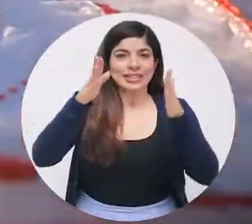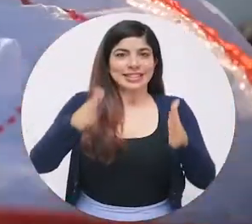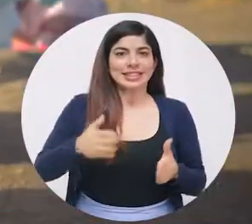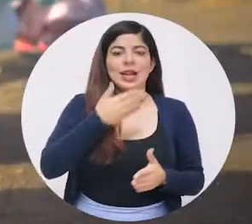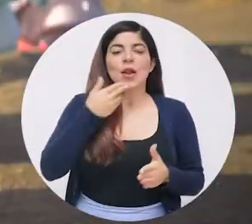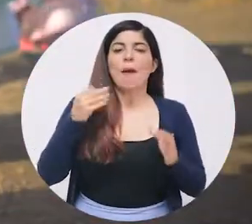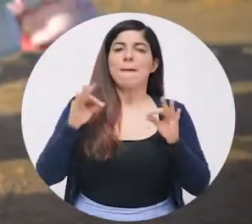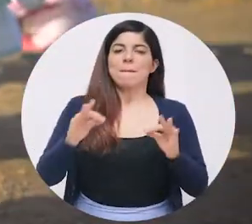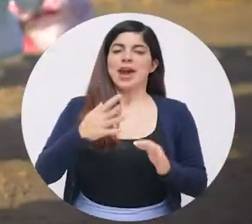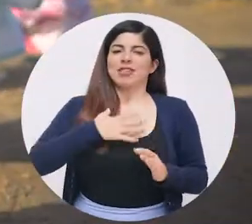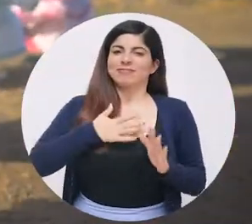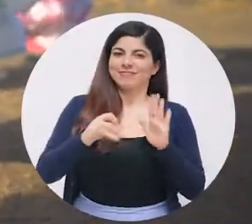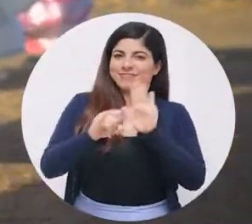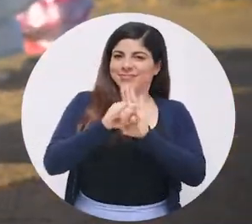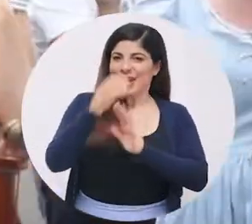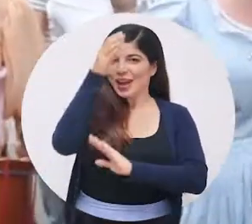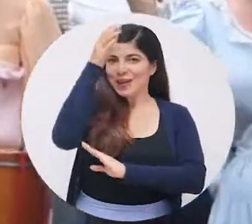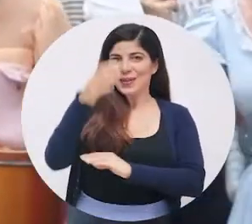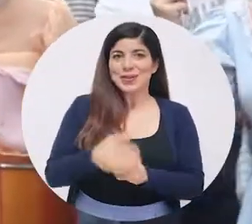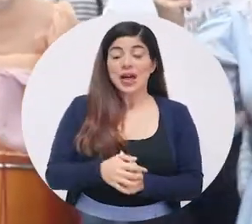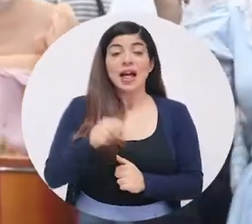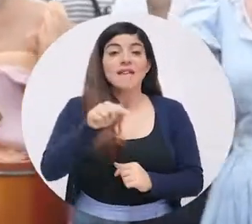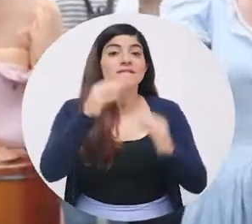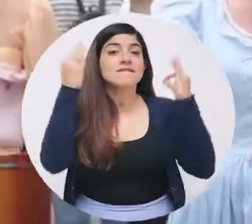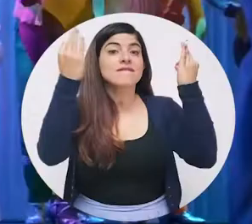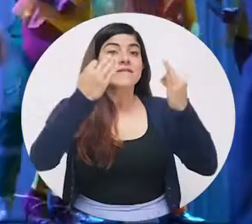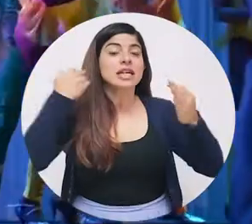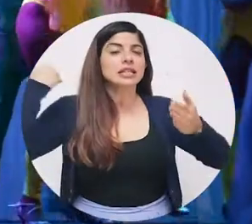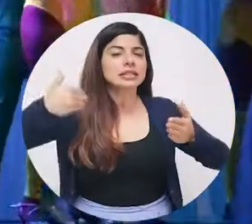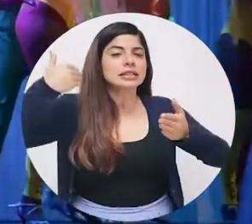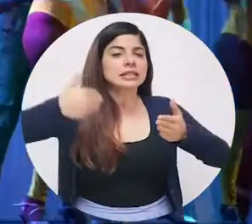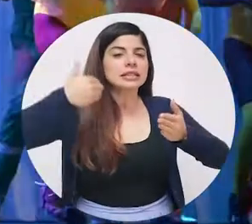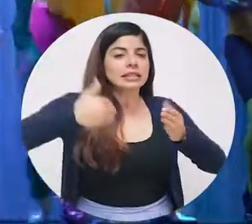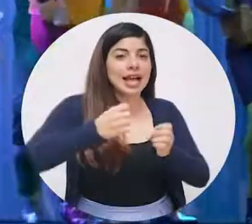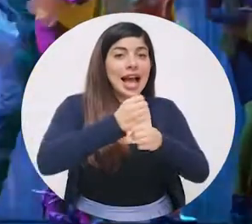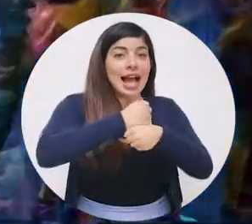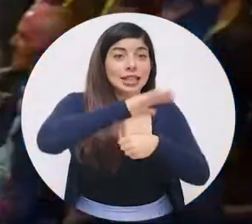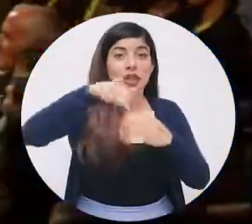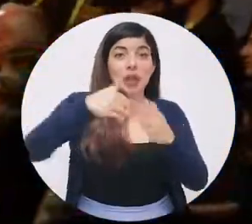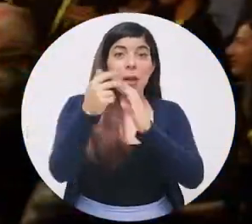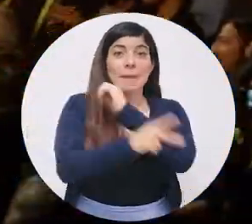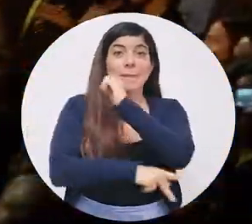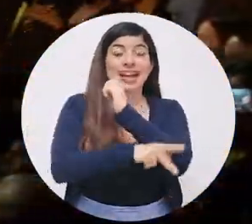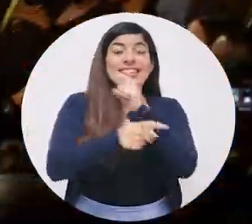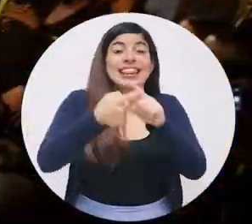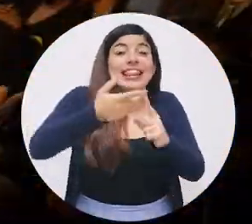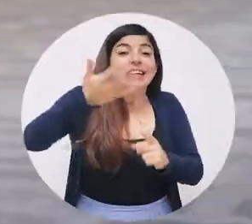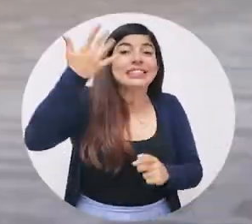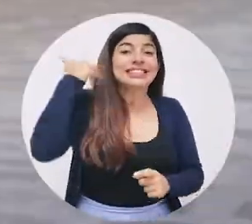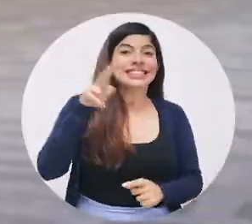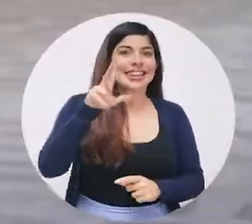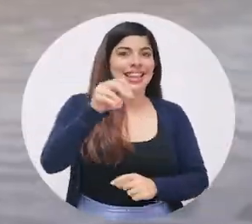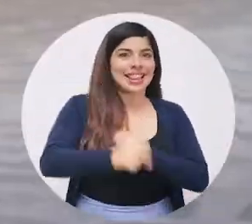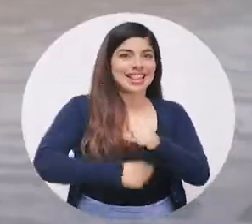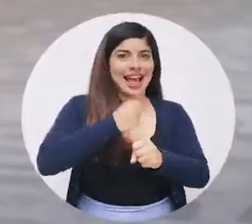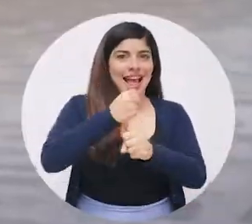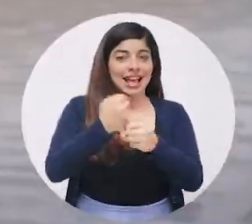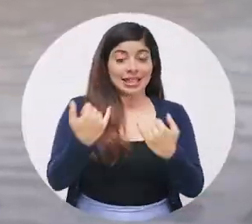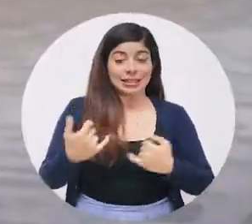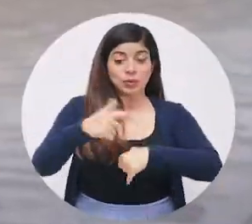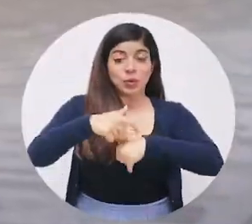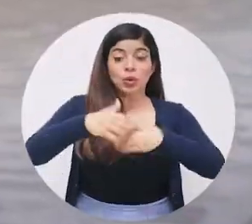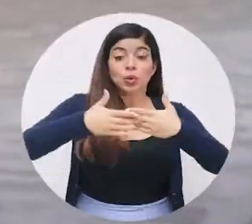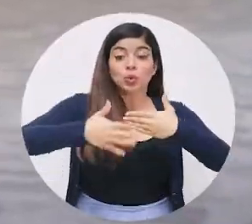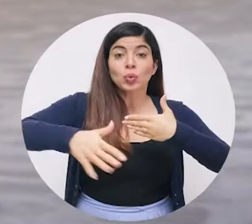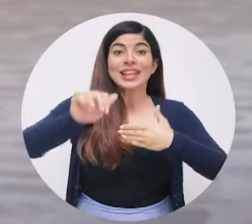lo mejor de nuestra identidad cultural. Es una fiesta que venimos haciendo como país hace 30 años. En esta ocasión,